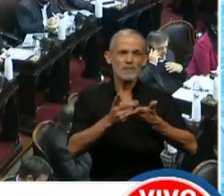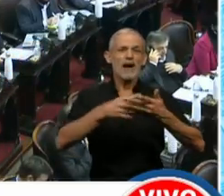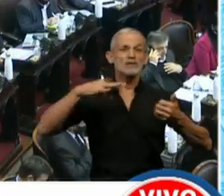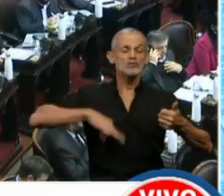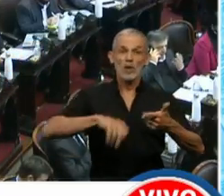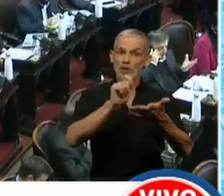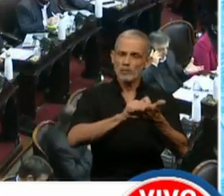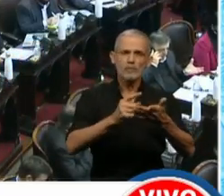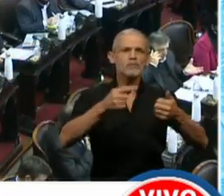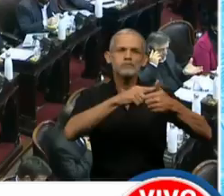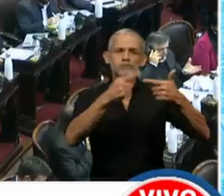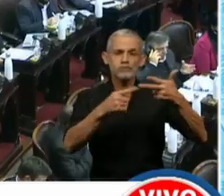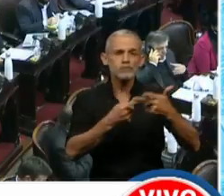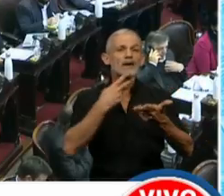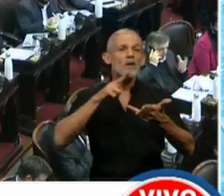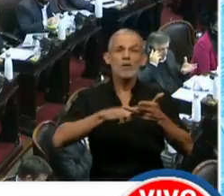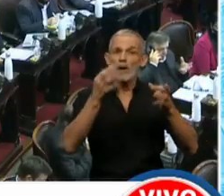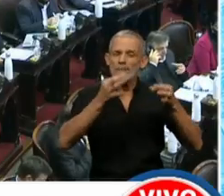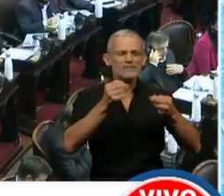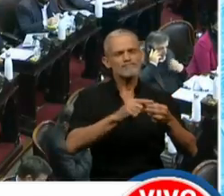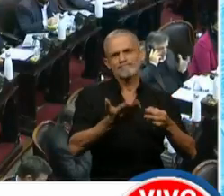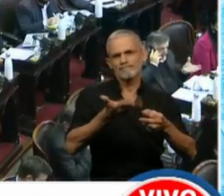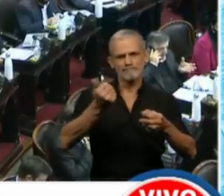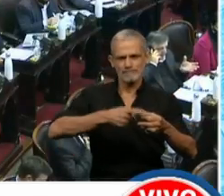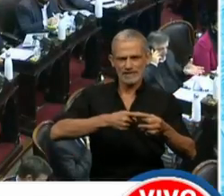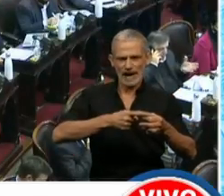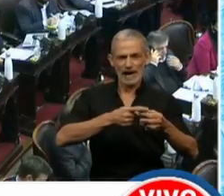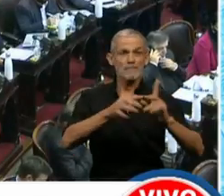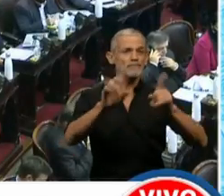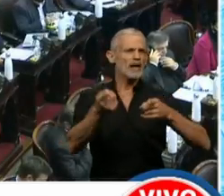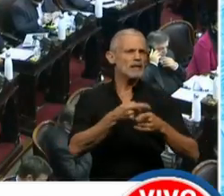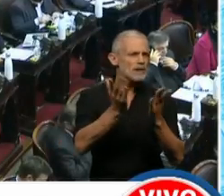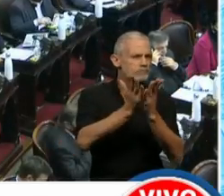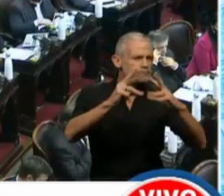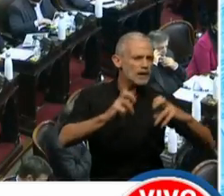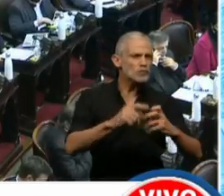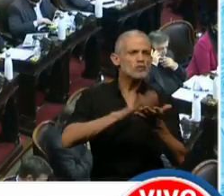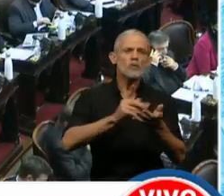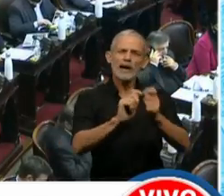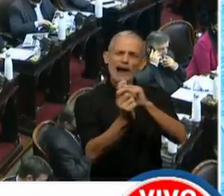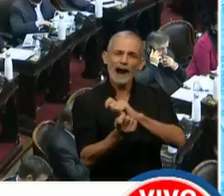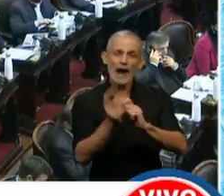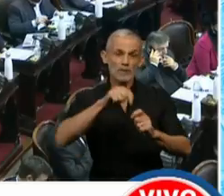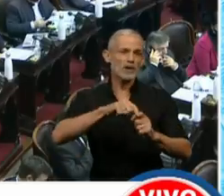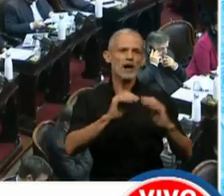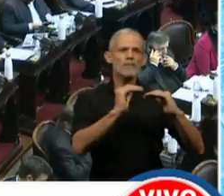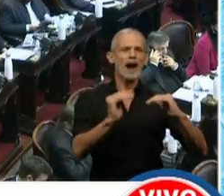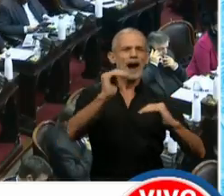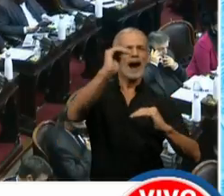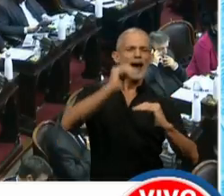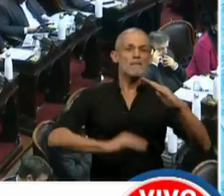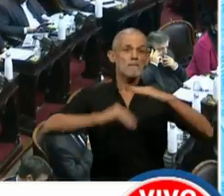los tributos específicos también el estudio de la introducción de modificaciones a la escala de alícuotas